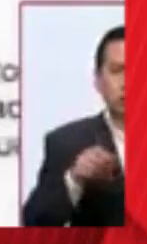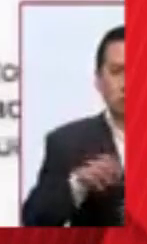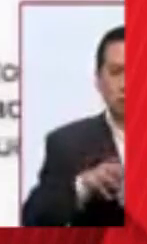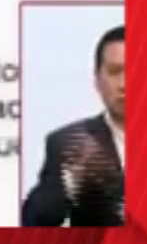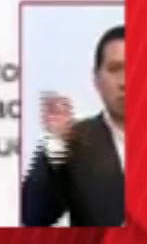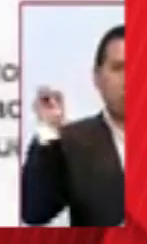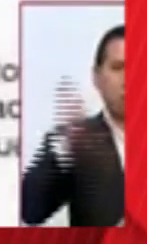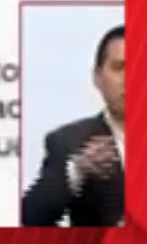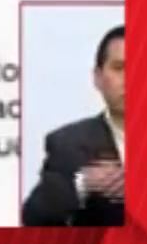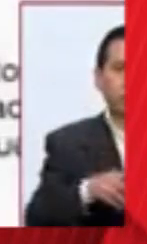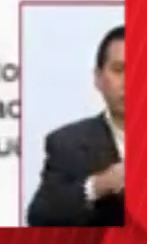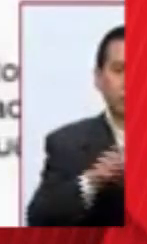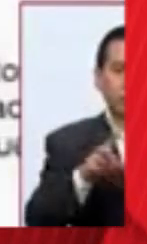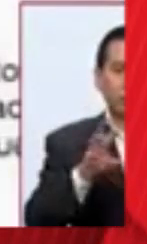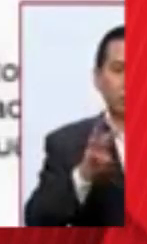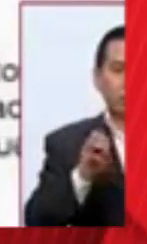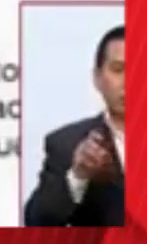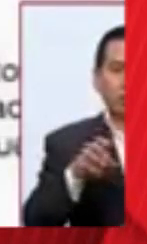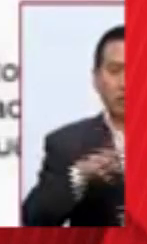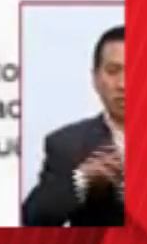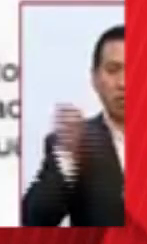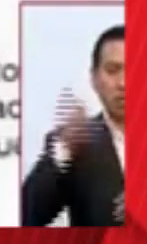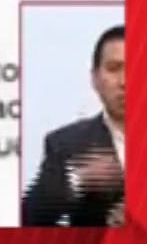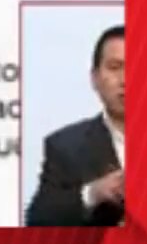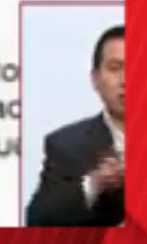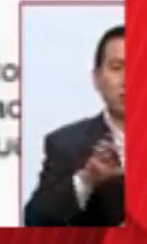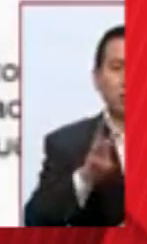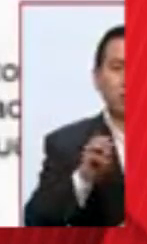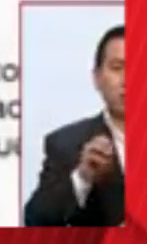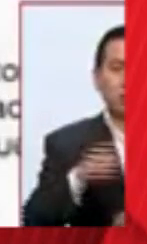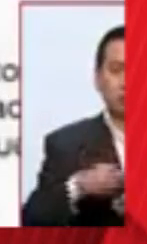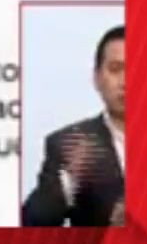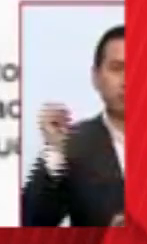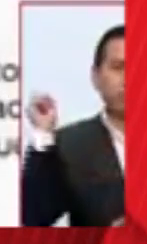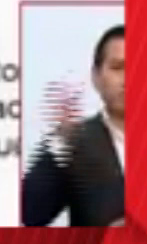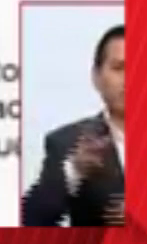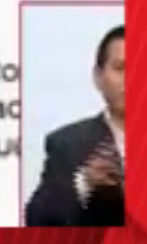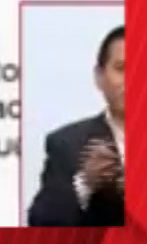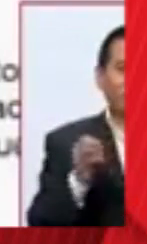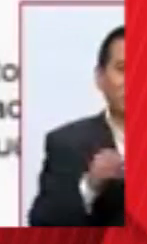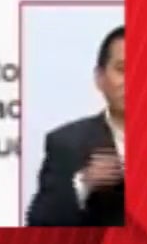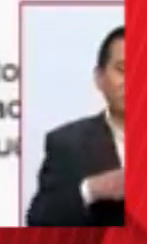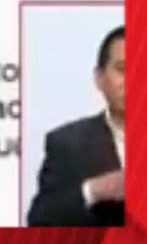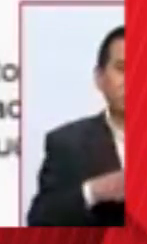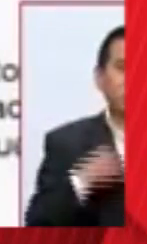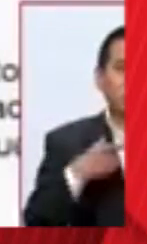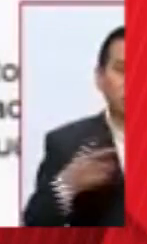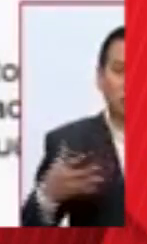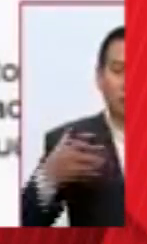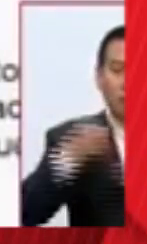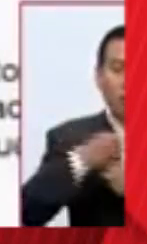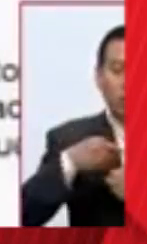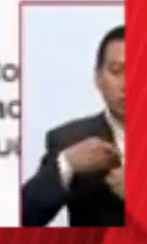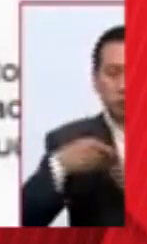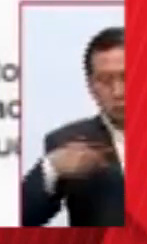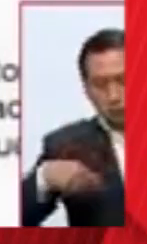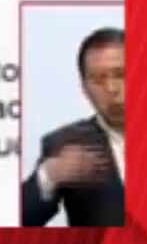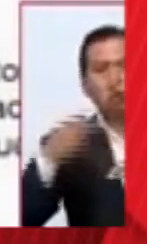mano, 160 granadas de mano, 360 granadas de mano, que llegan en bolsas que